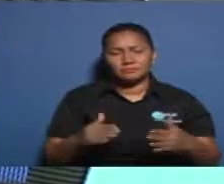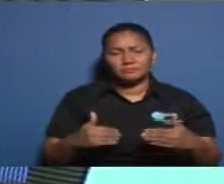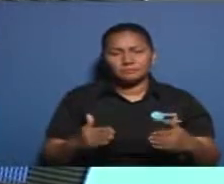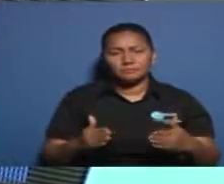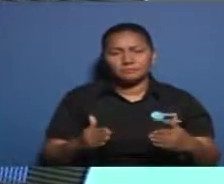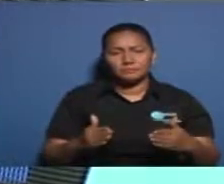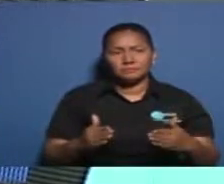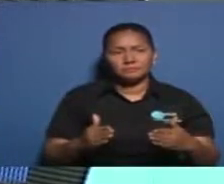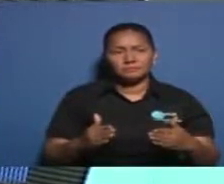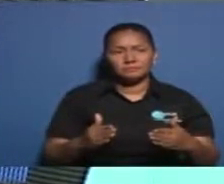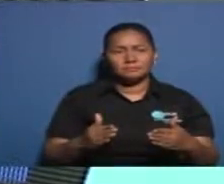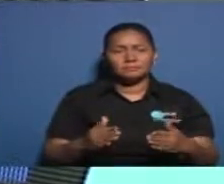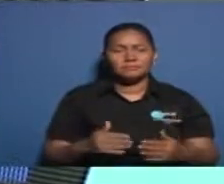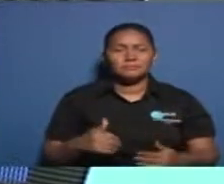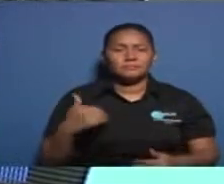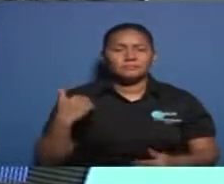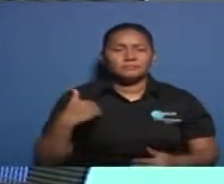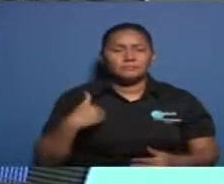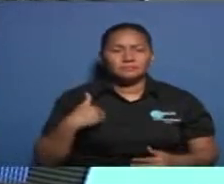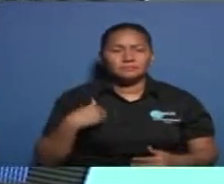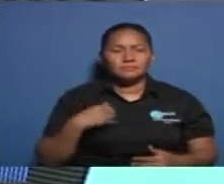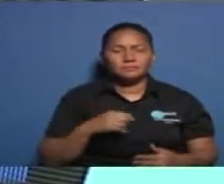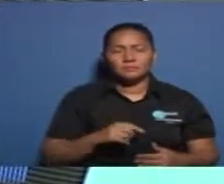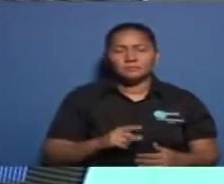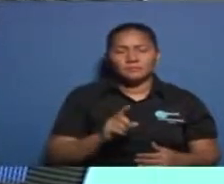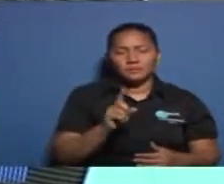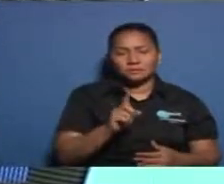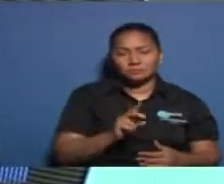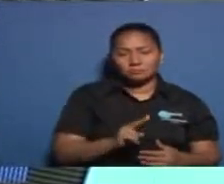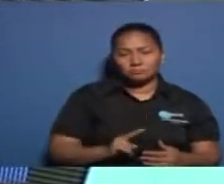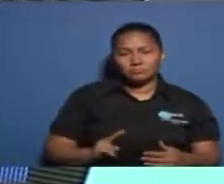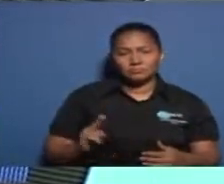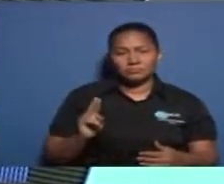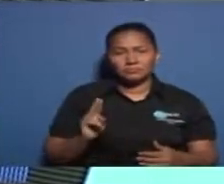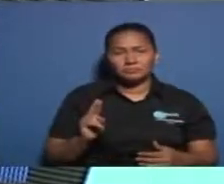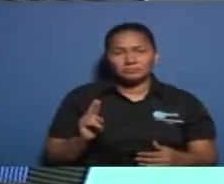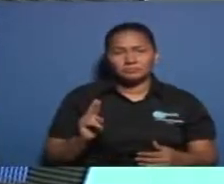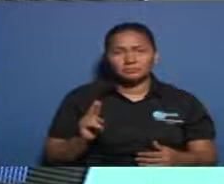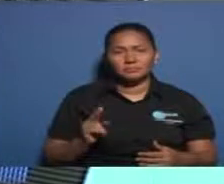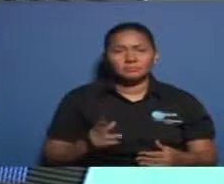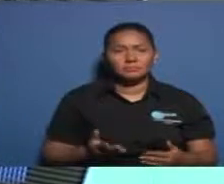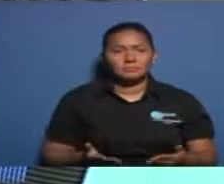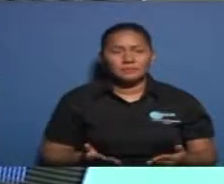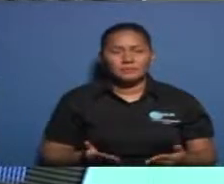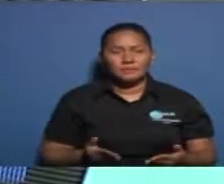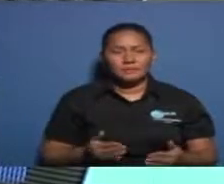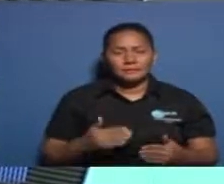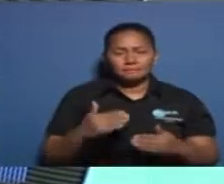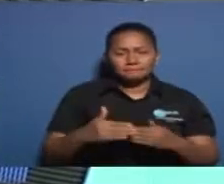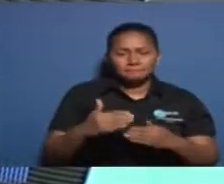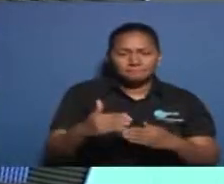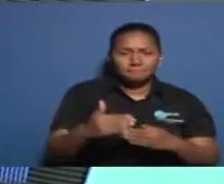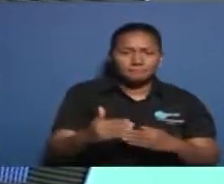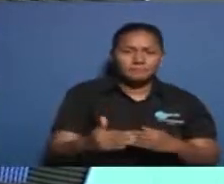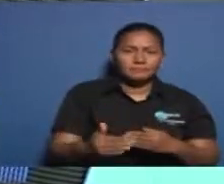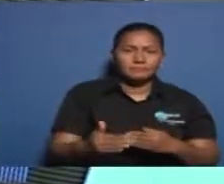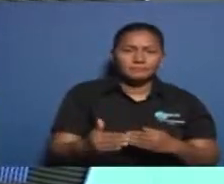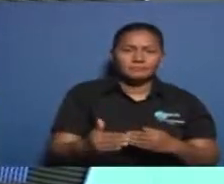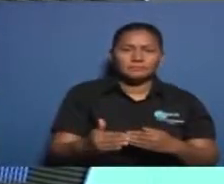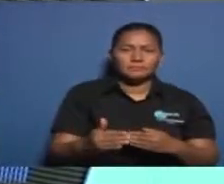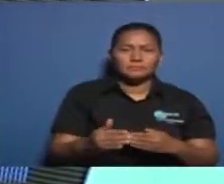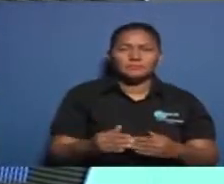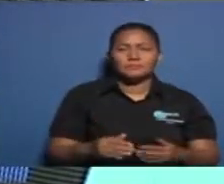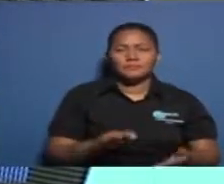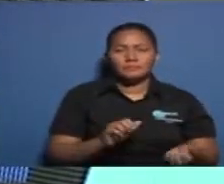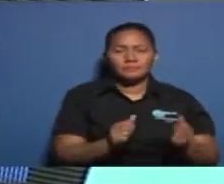tenemos que utilizar a la educación como el medio idóneo para poder comenzar a transformar ese imaginario social que nos dice la profesora